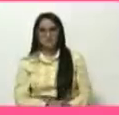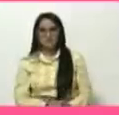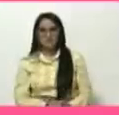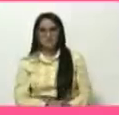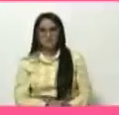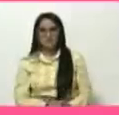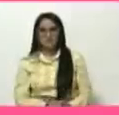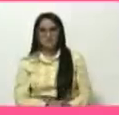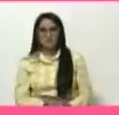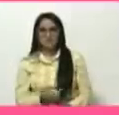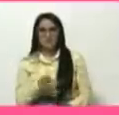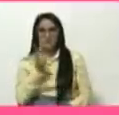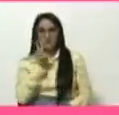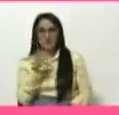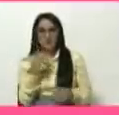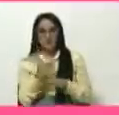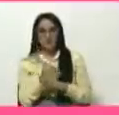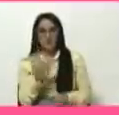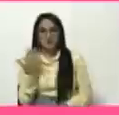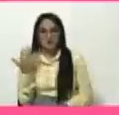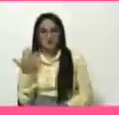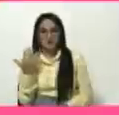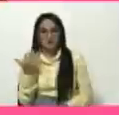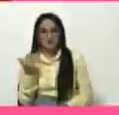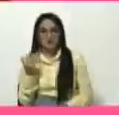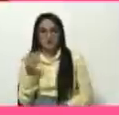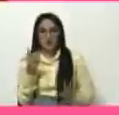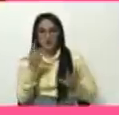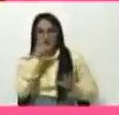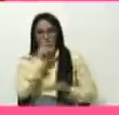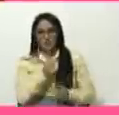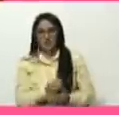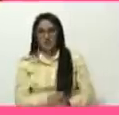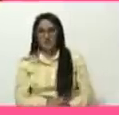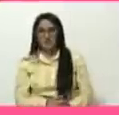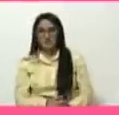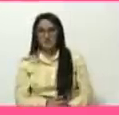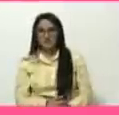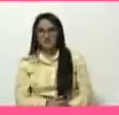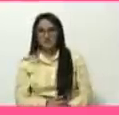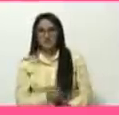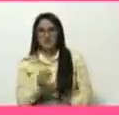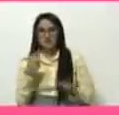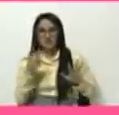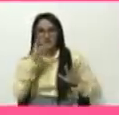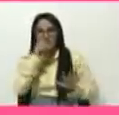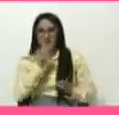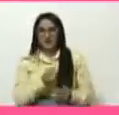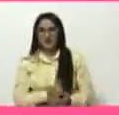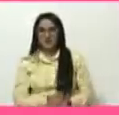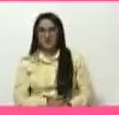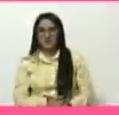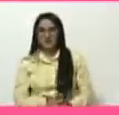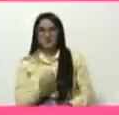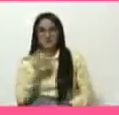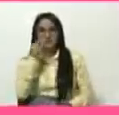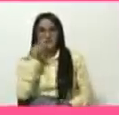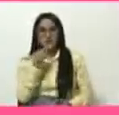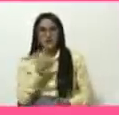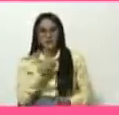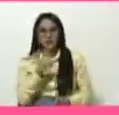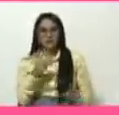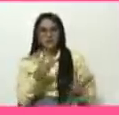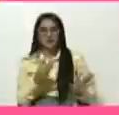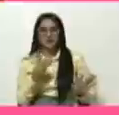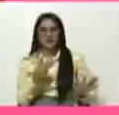Los veo, ¿no? Así como cuando tenía 8 años, o 7 años tenía yo, y mi papá cumplió